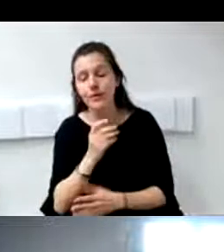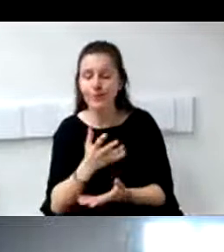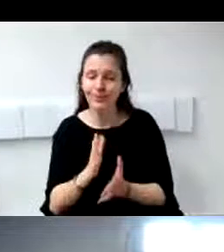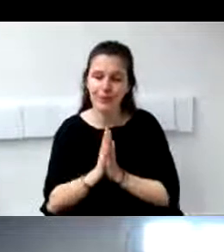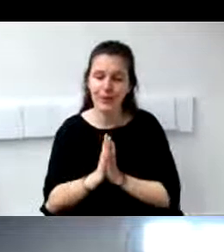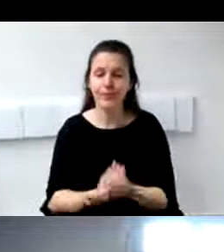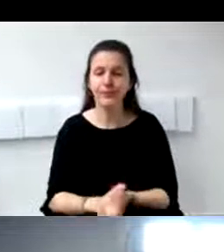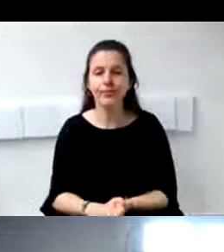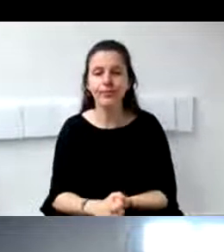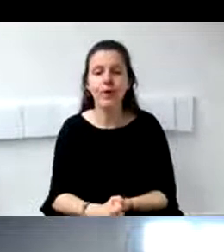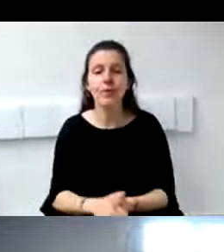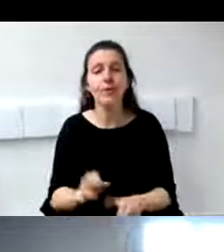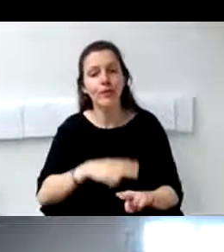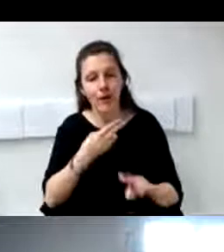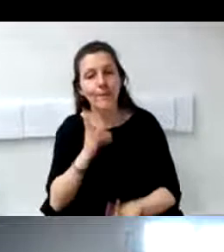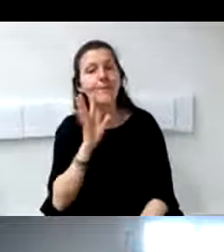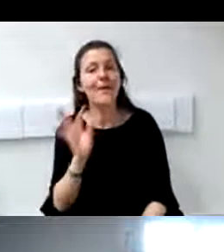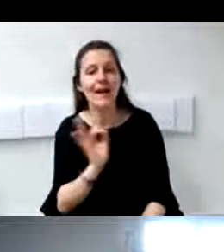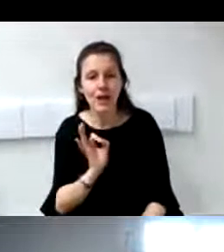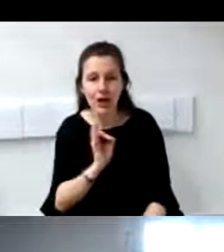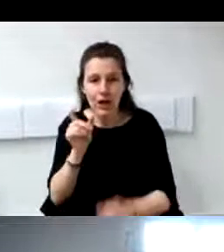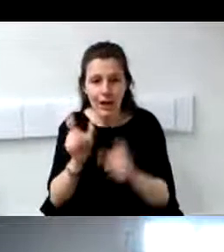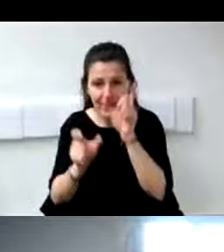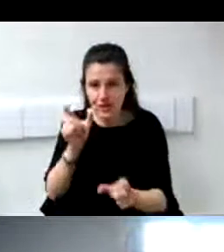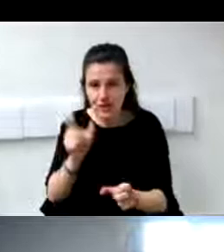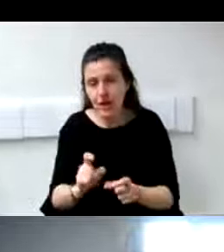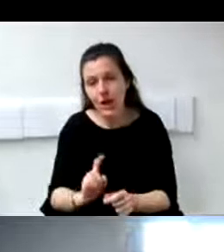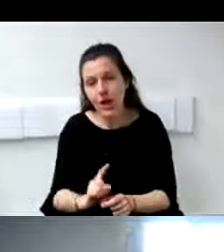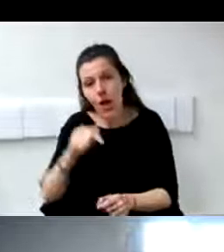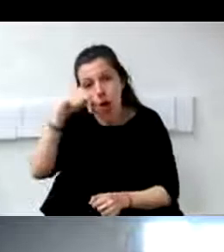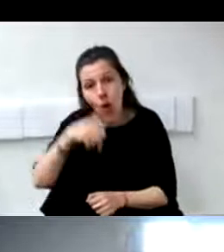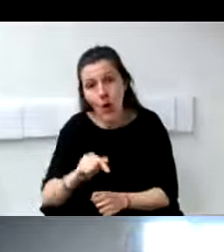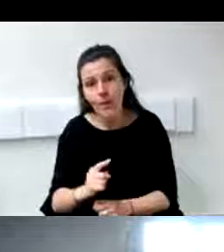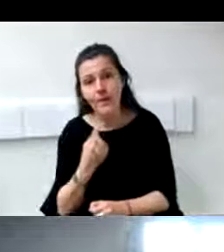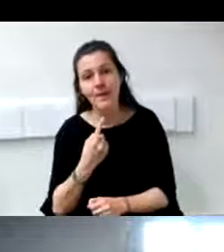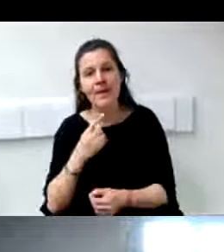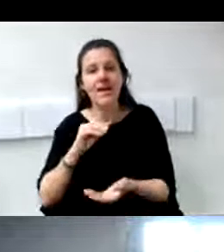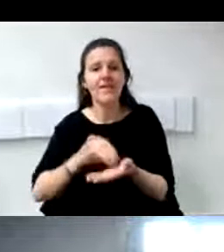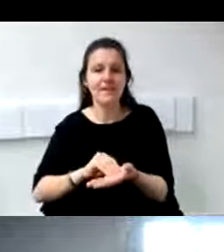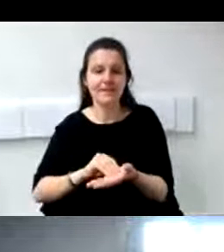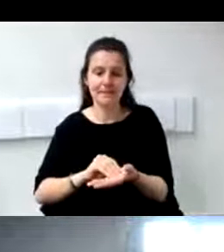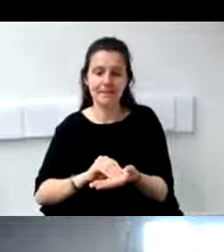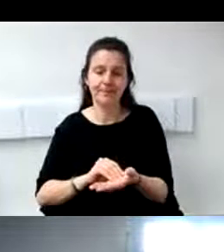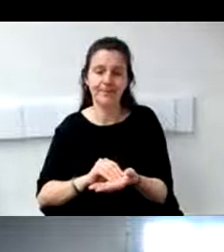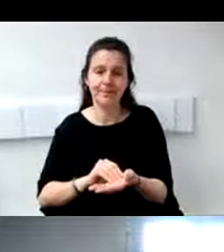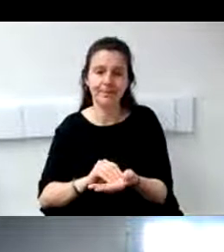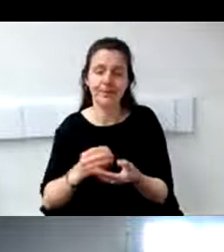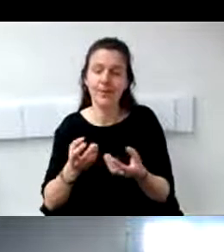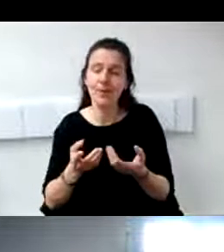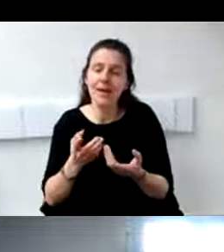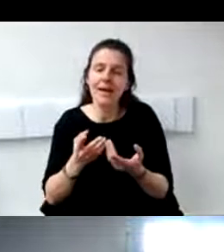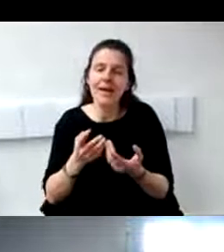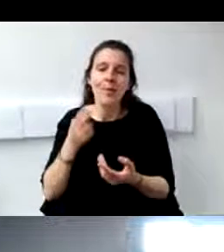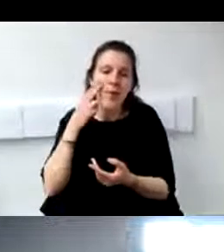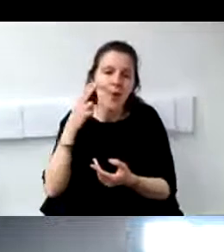Pido disculpas a algunos que se integraron hoy a la mesa por algunos problemas logísticos. Vieron que los mails donde